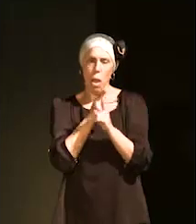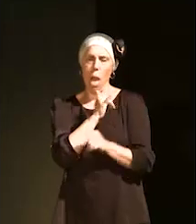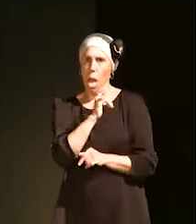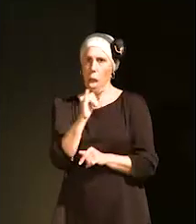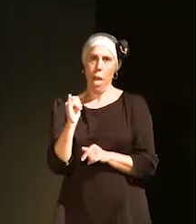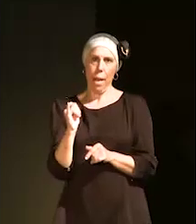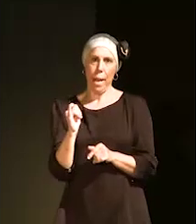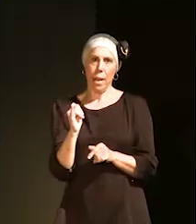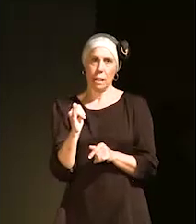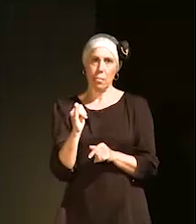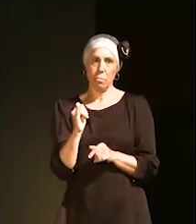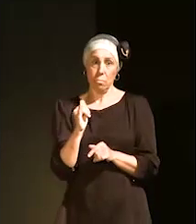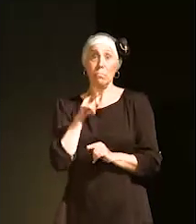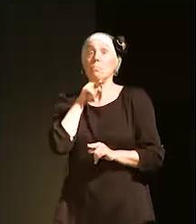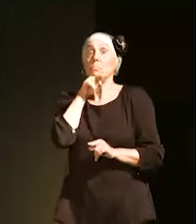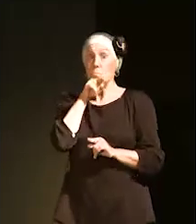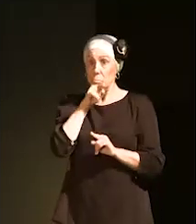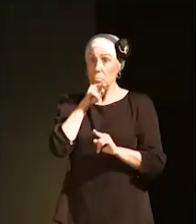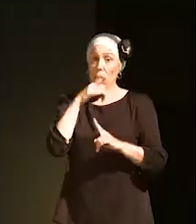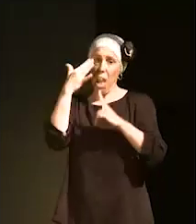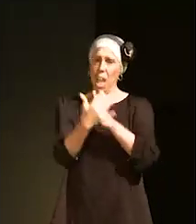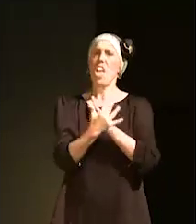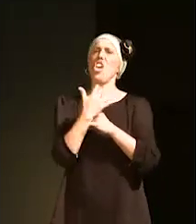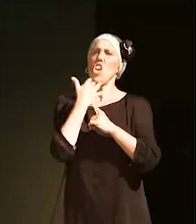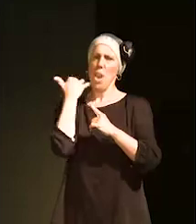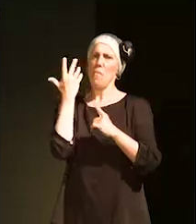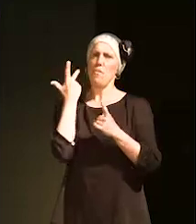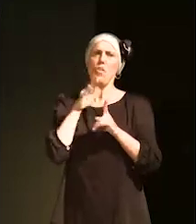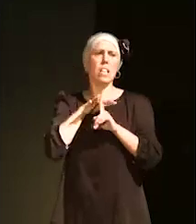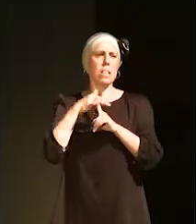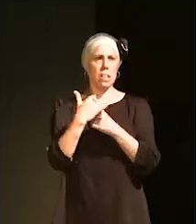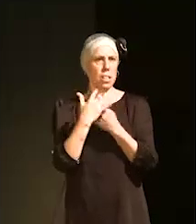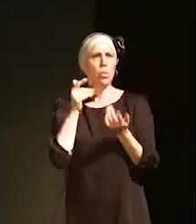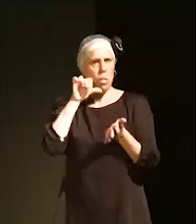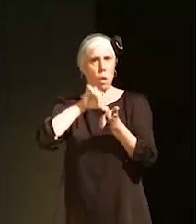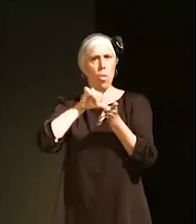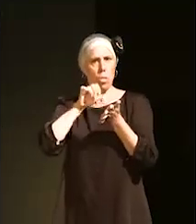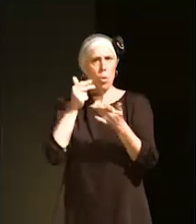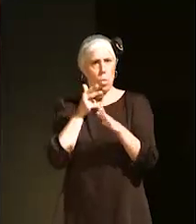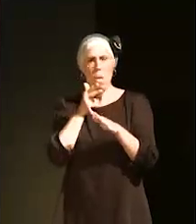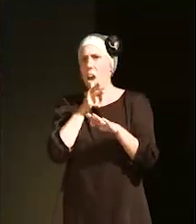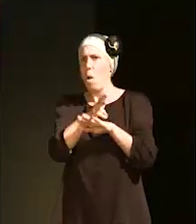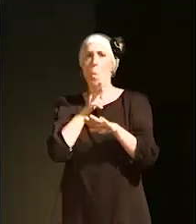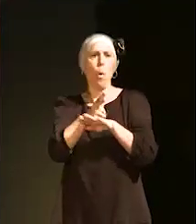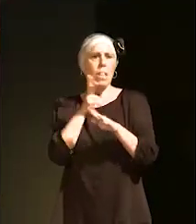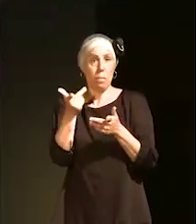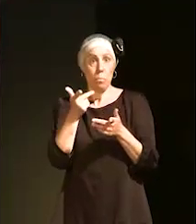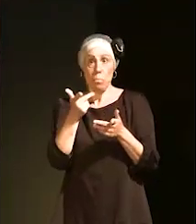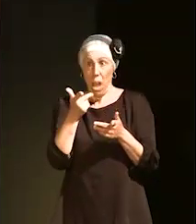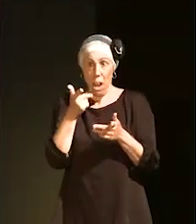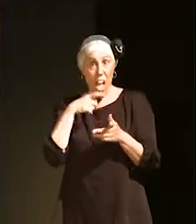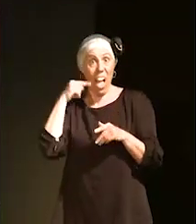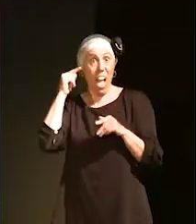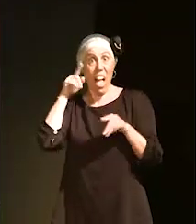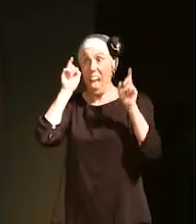y esto se ha reflejado en la escena tradicional de la ciudad de guatemala en donde por supuesto la educación artística